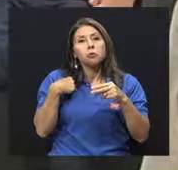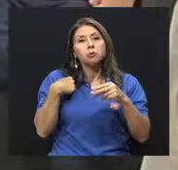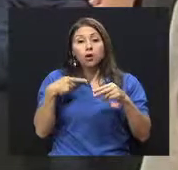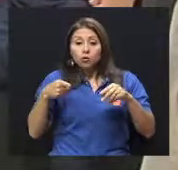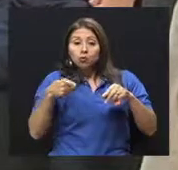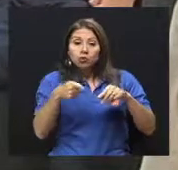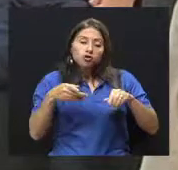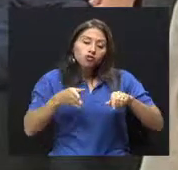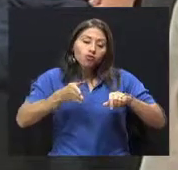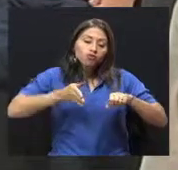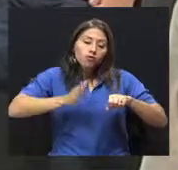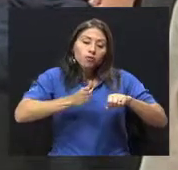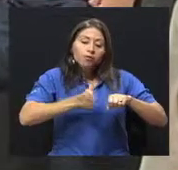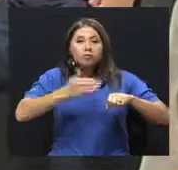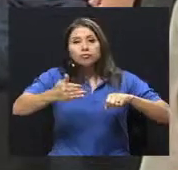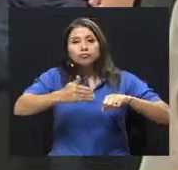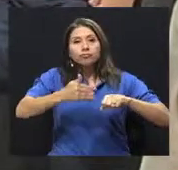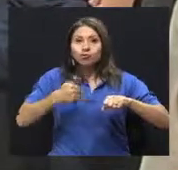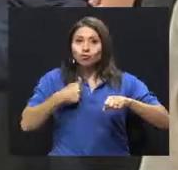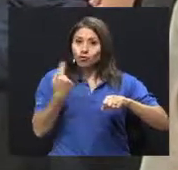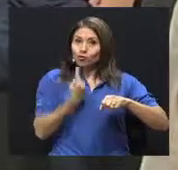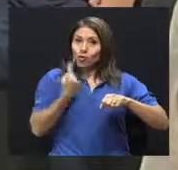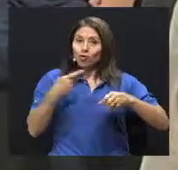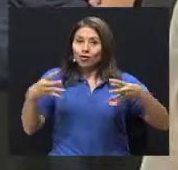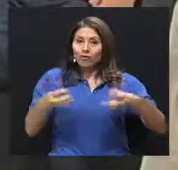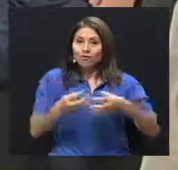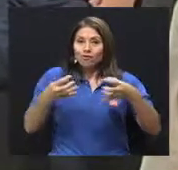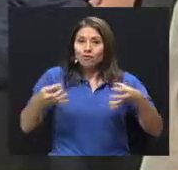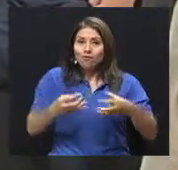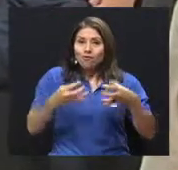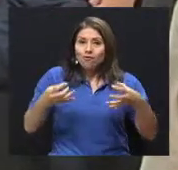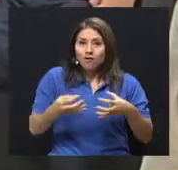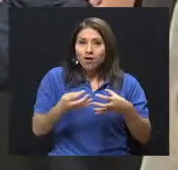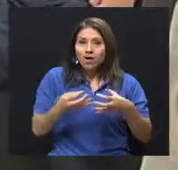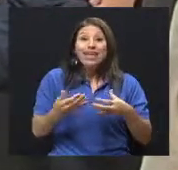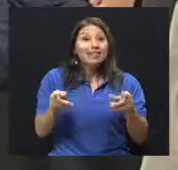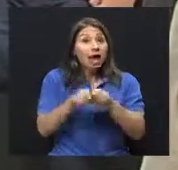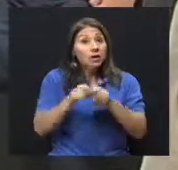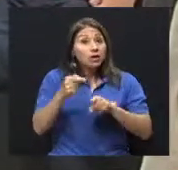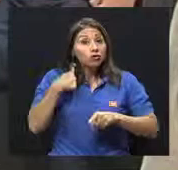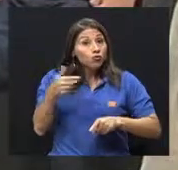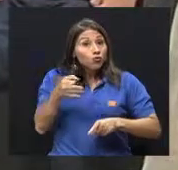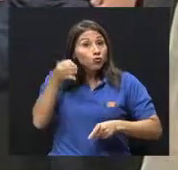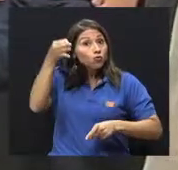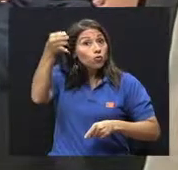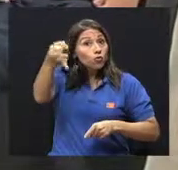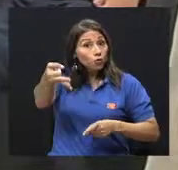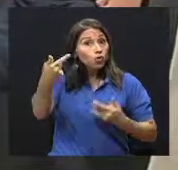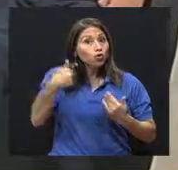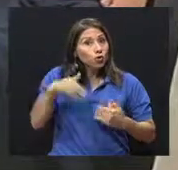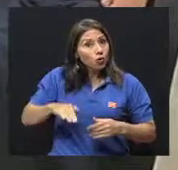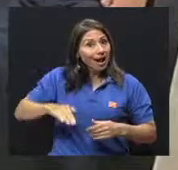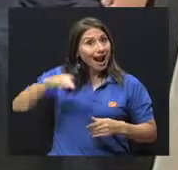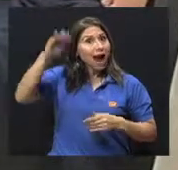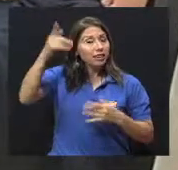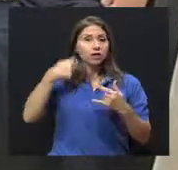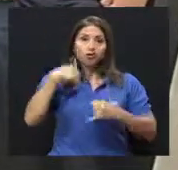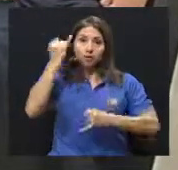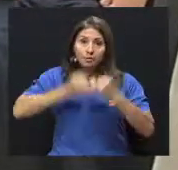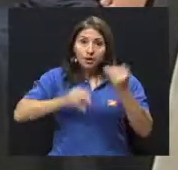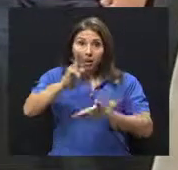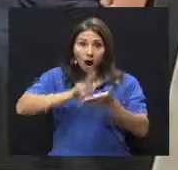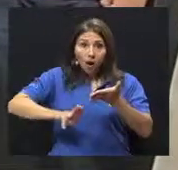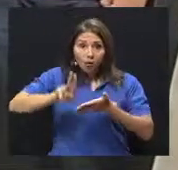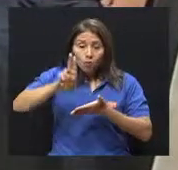ella y hice una ensalada yo solo. Y también mi futuro, cuando yo voy a ser grande, voy a pasar la U.